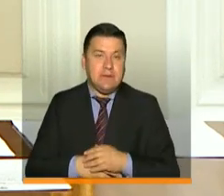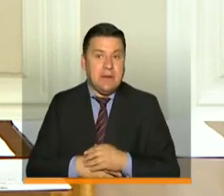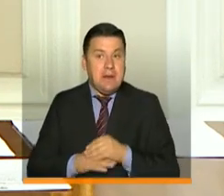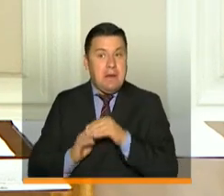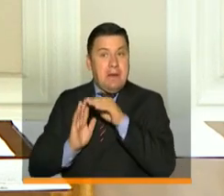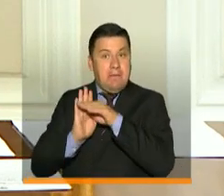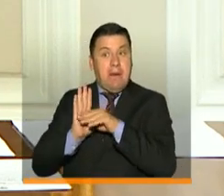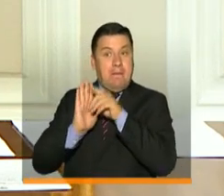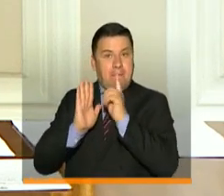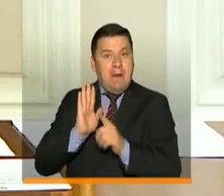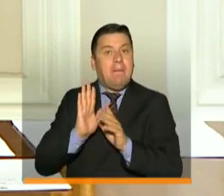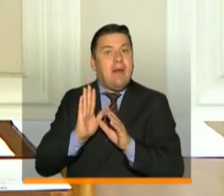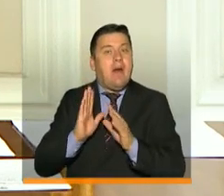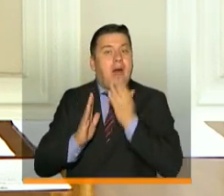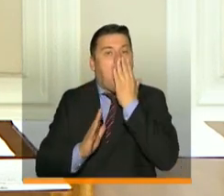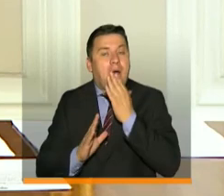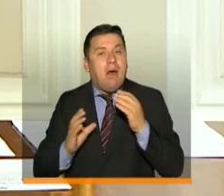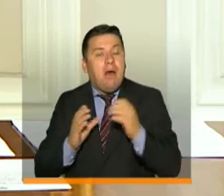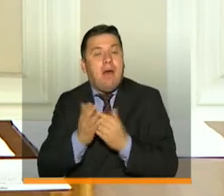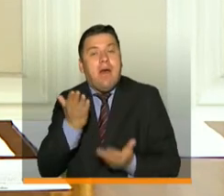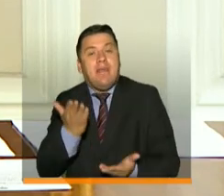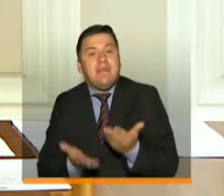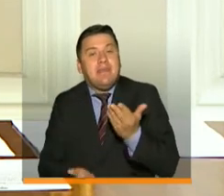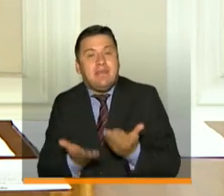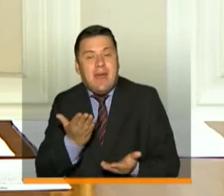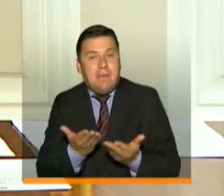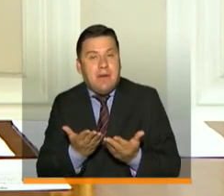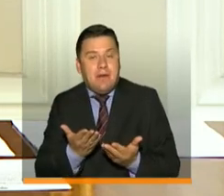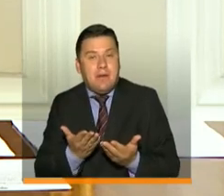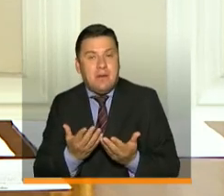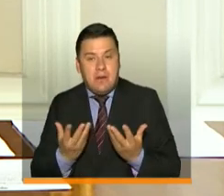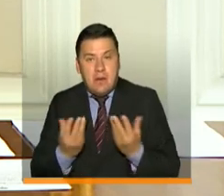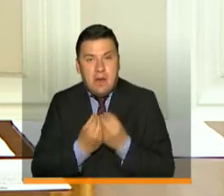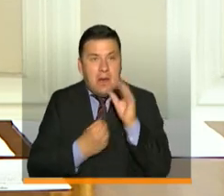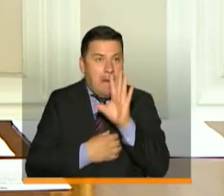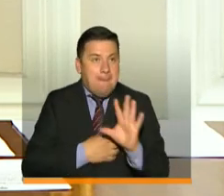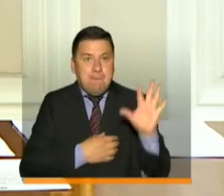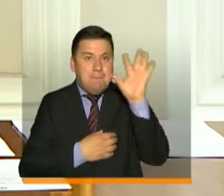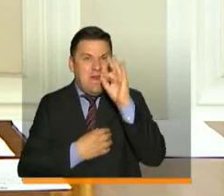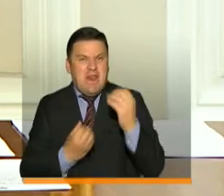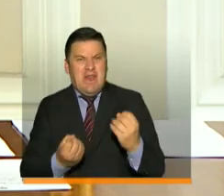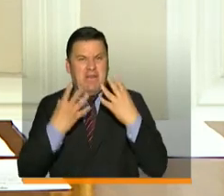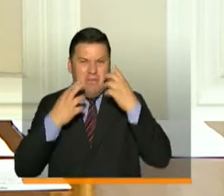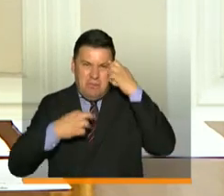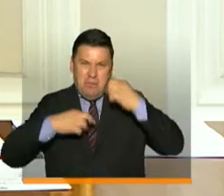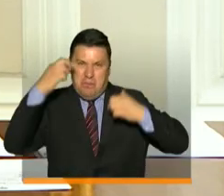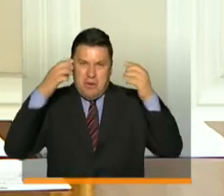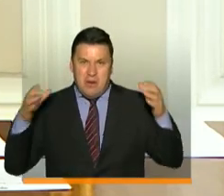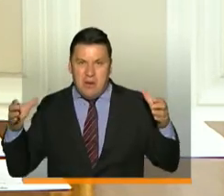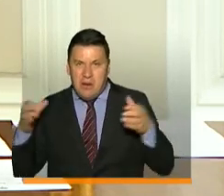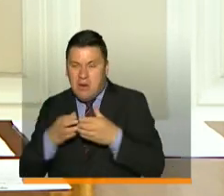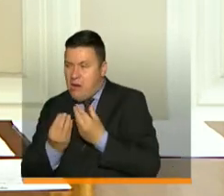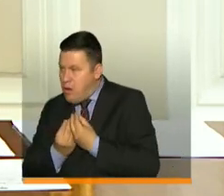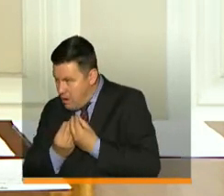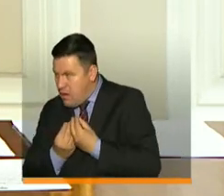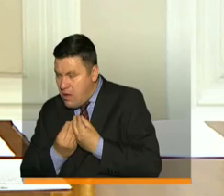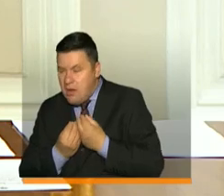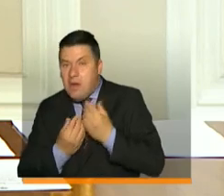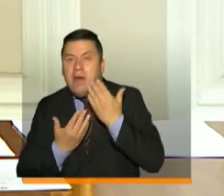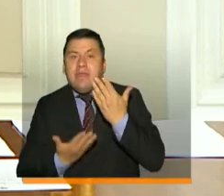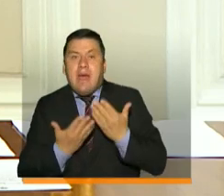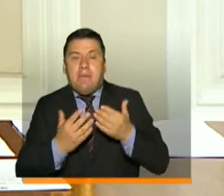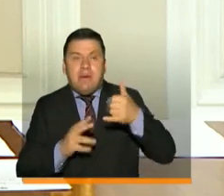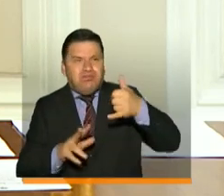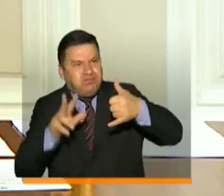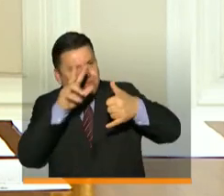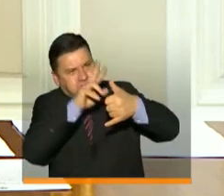medidas se iban a ir adoptando de conformidad como el equipo de epidemiólogos e infectólogos vieran el comportamiento de la pandemia en